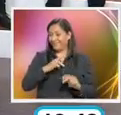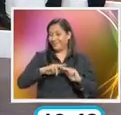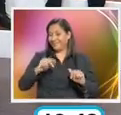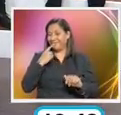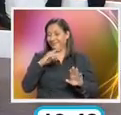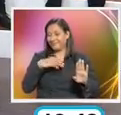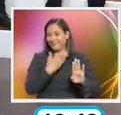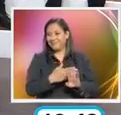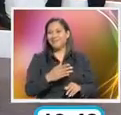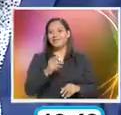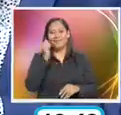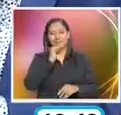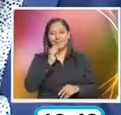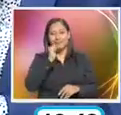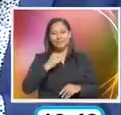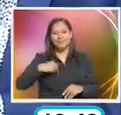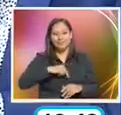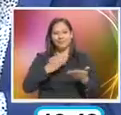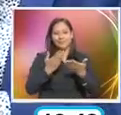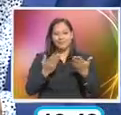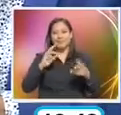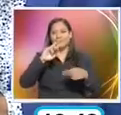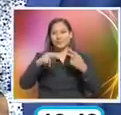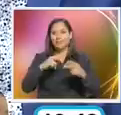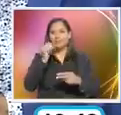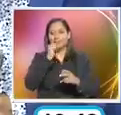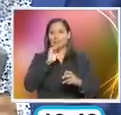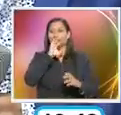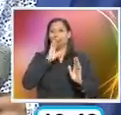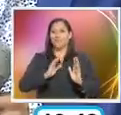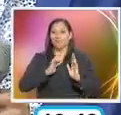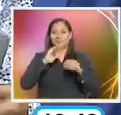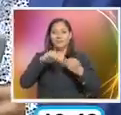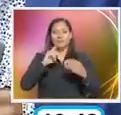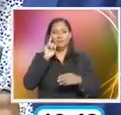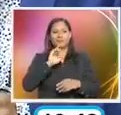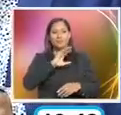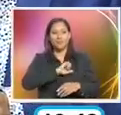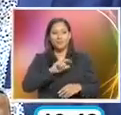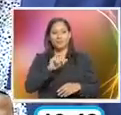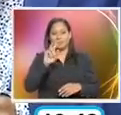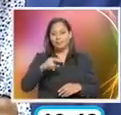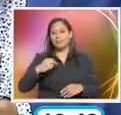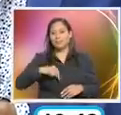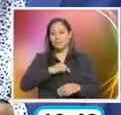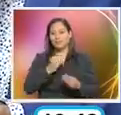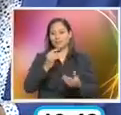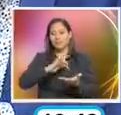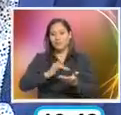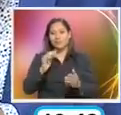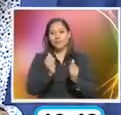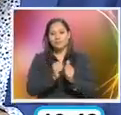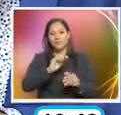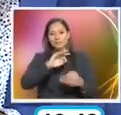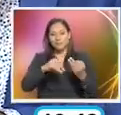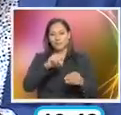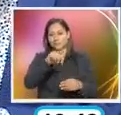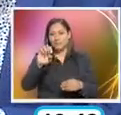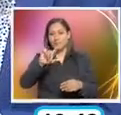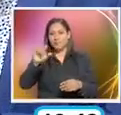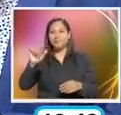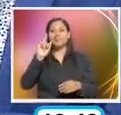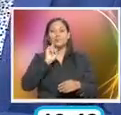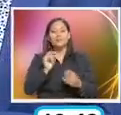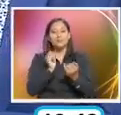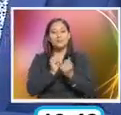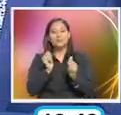La verdad es que no, siempre a cada presentación en que vamos siempre nos sorprenden todas nuestras fans y pues la verdad estamos muy agradecidos con todas ellas y con